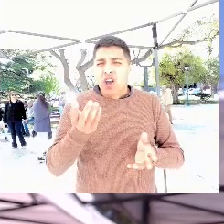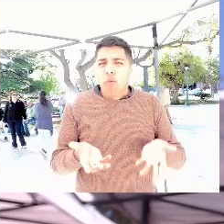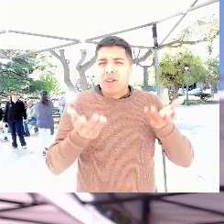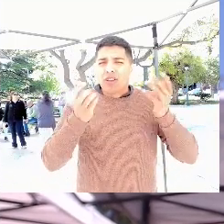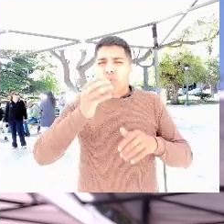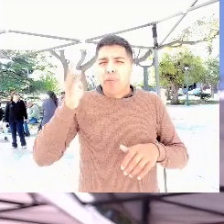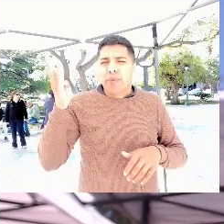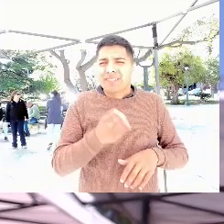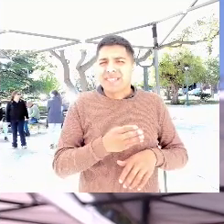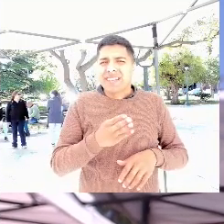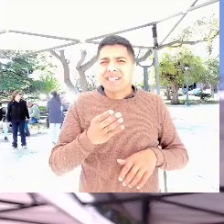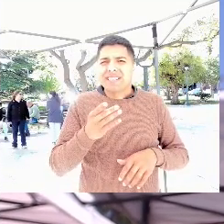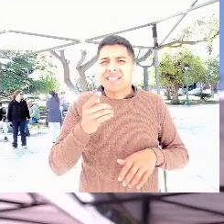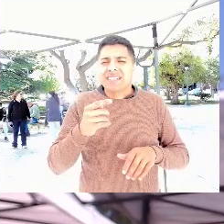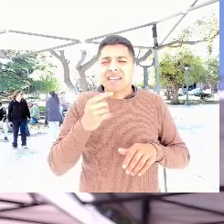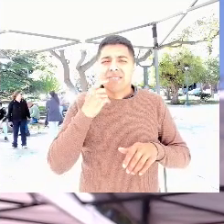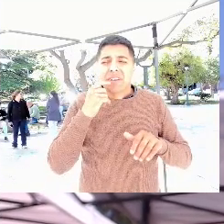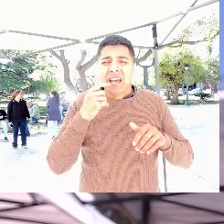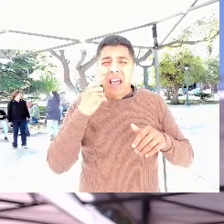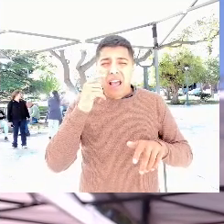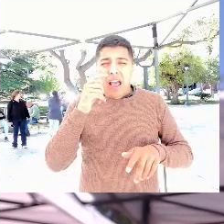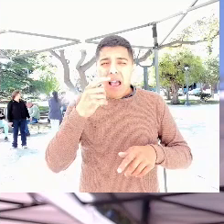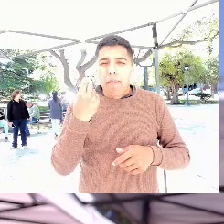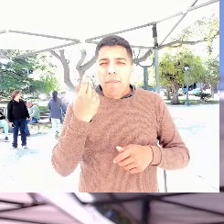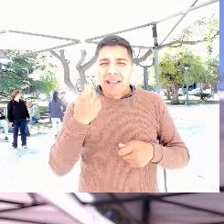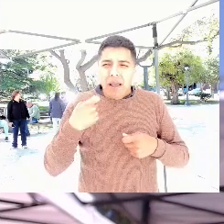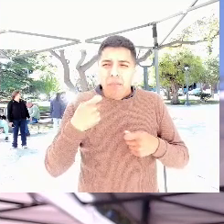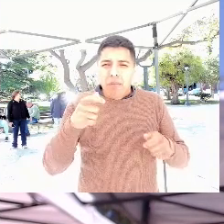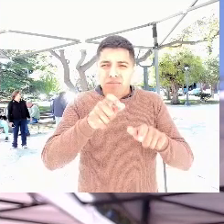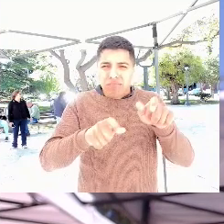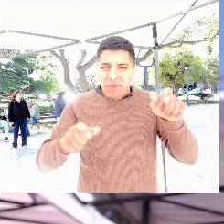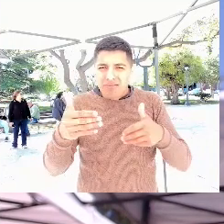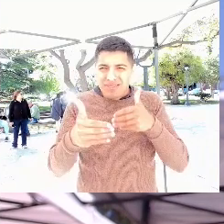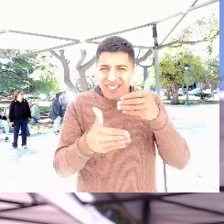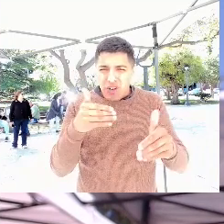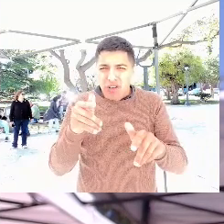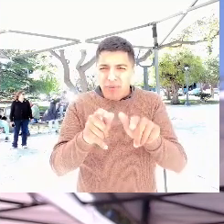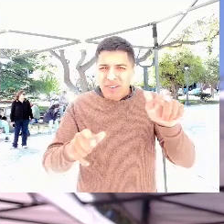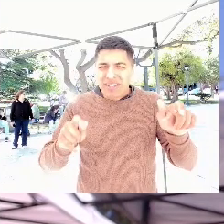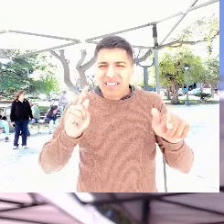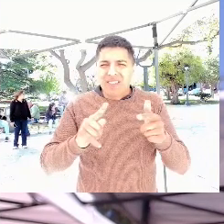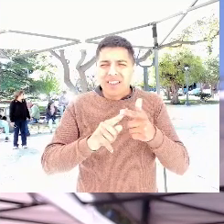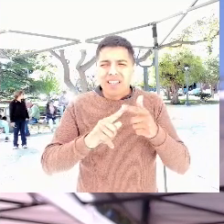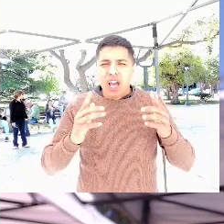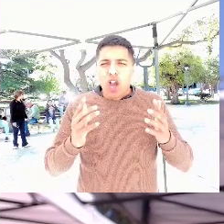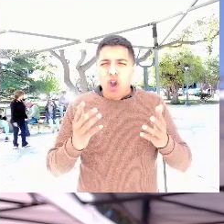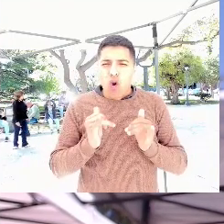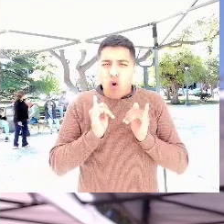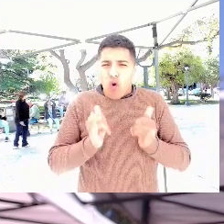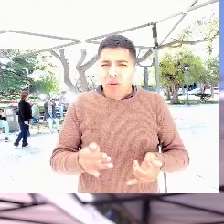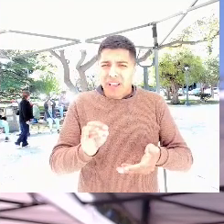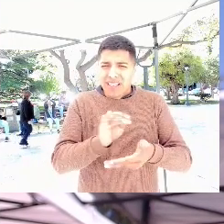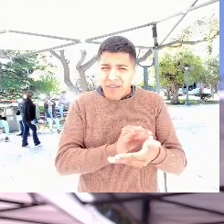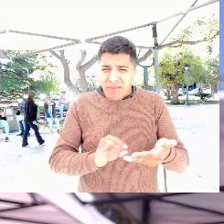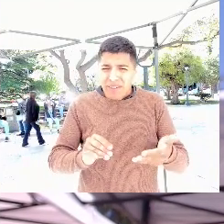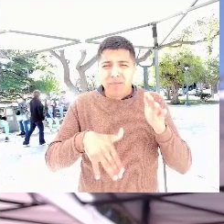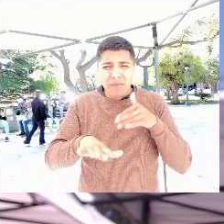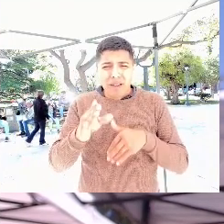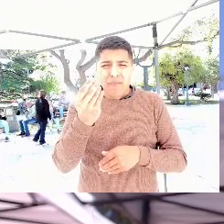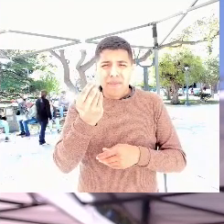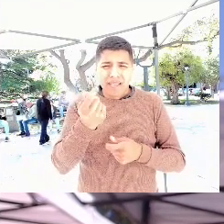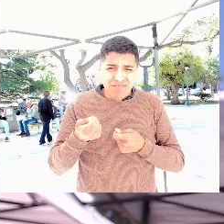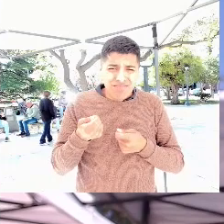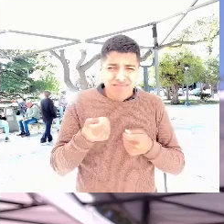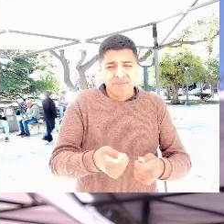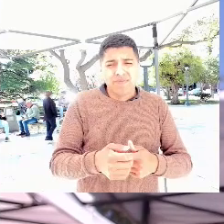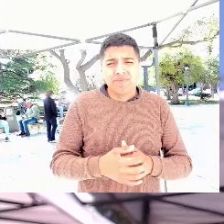porcentaje de presupuesto que va a desarrollo humano y que va apuntado específicamente también a lo que es la formación de jóvenes y su empleo. Creo que eso es algo a